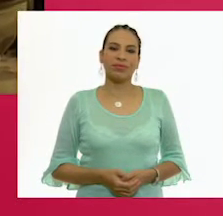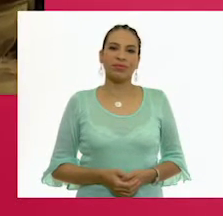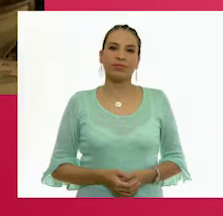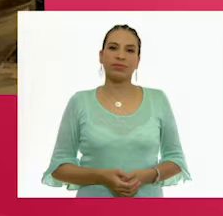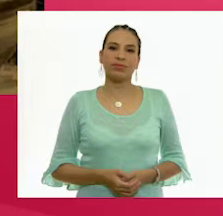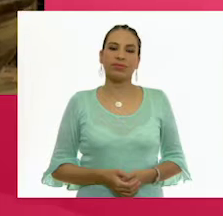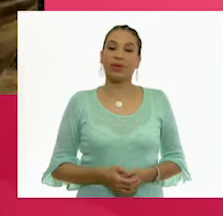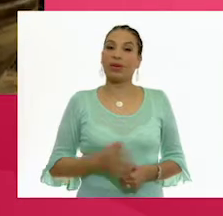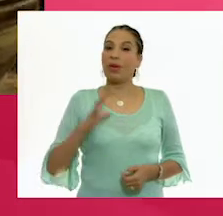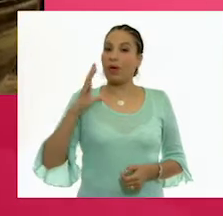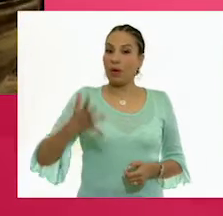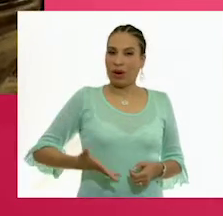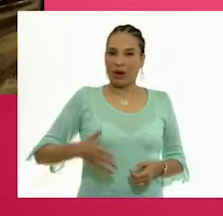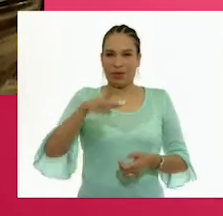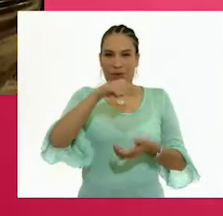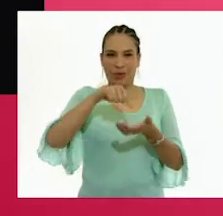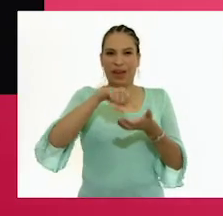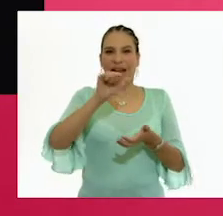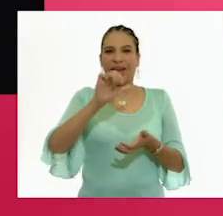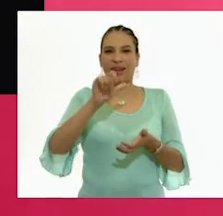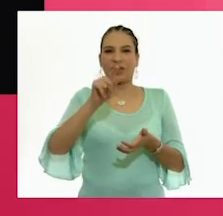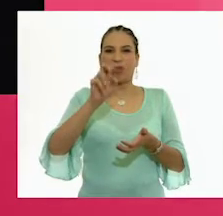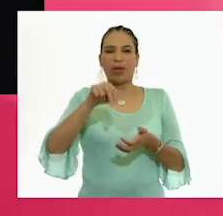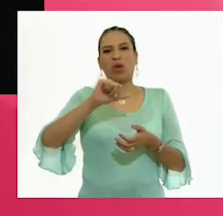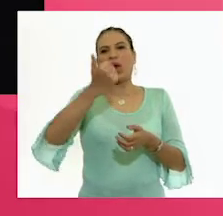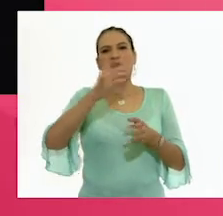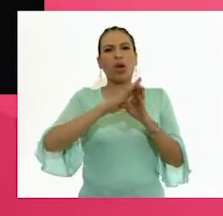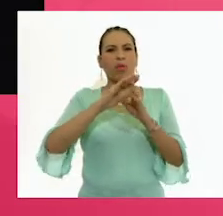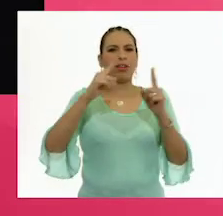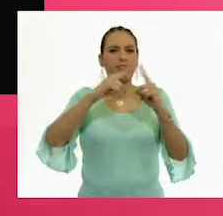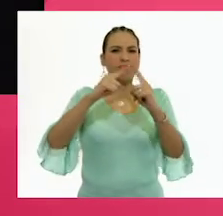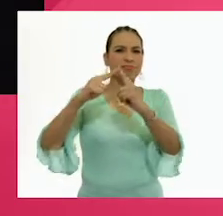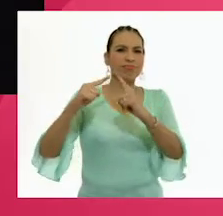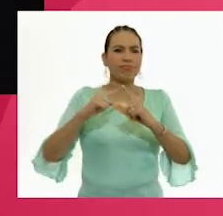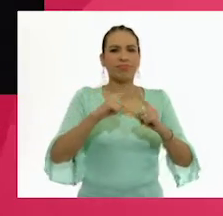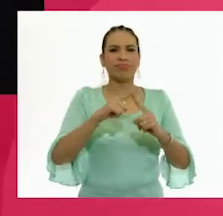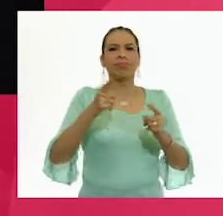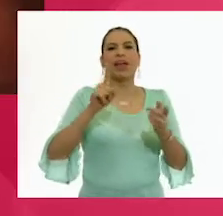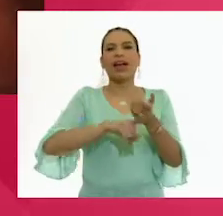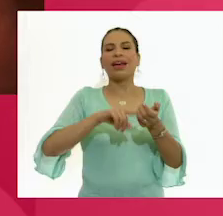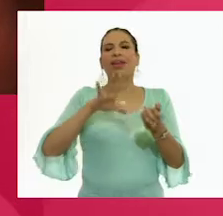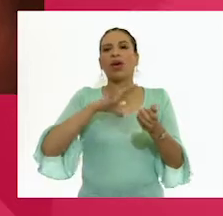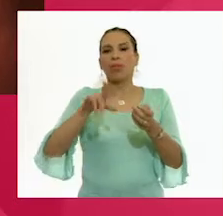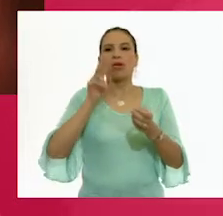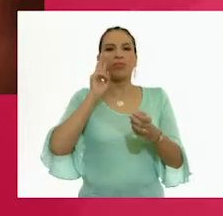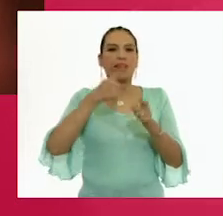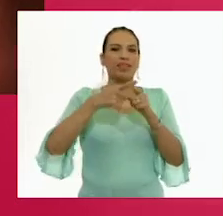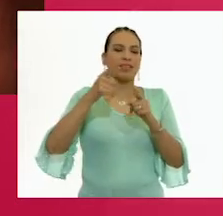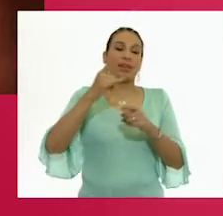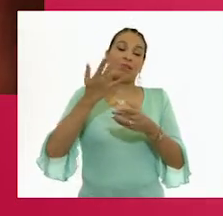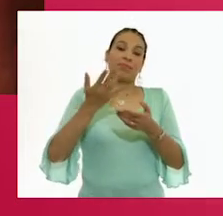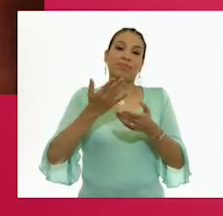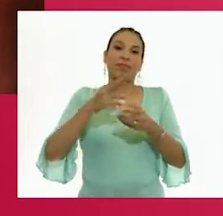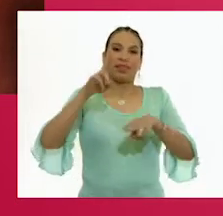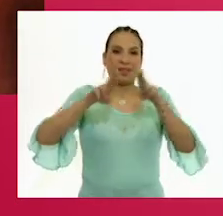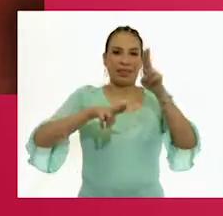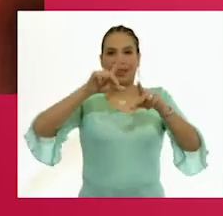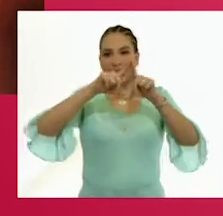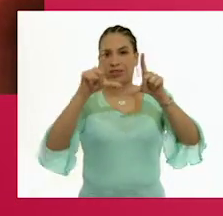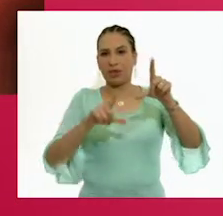Topan con orgullo, junto con otros 3 conventos del estado, reunimos algo que se llama dentro de la cuestión iconográfica a nivel